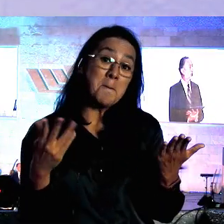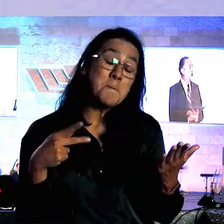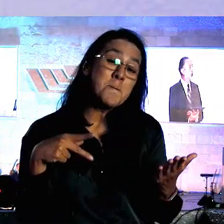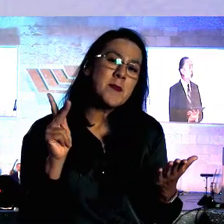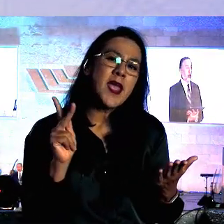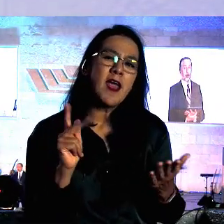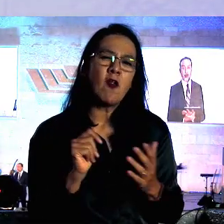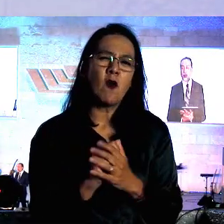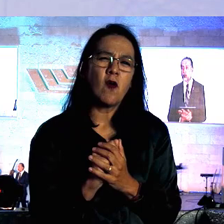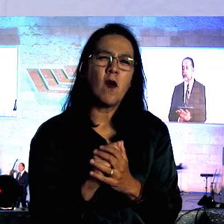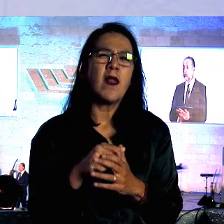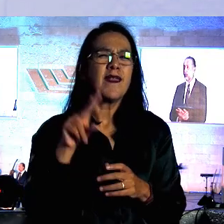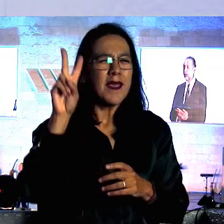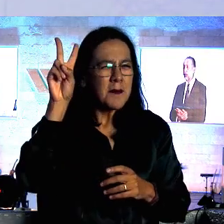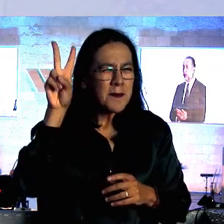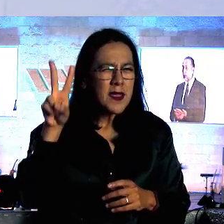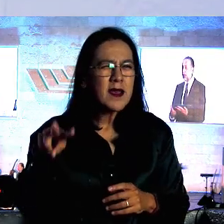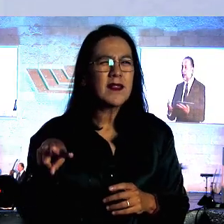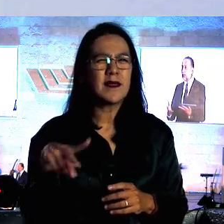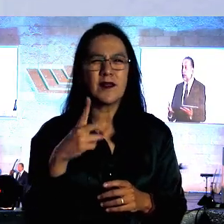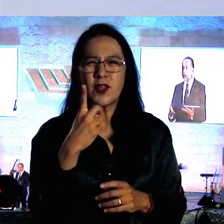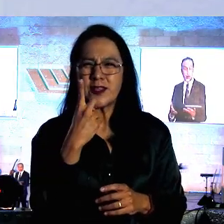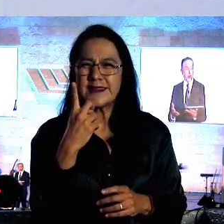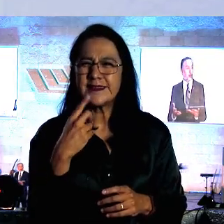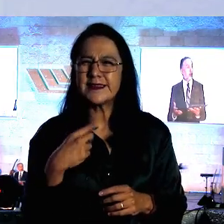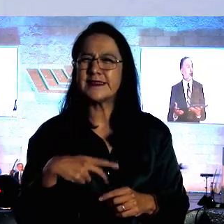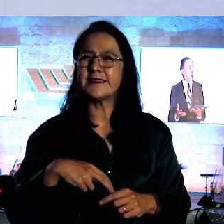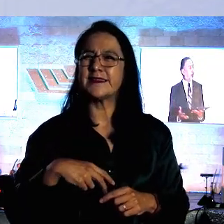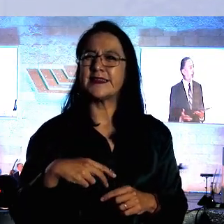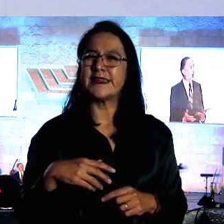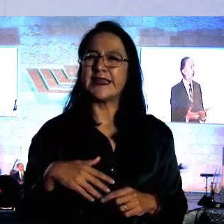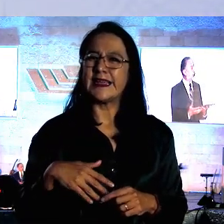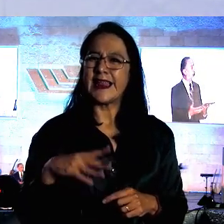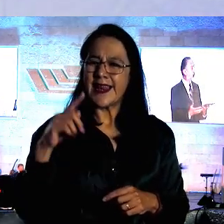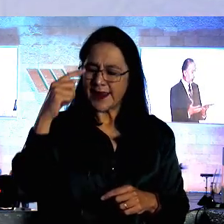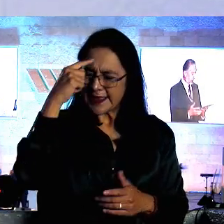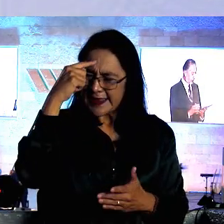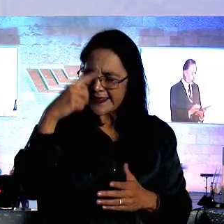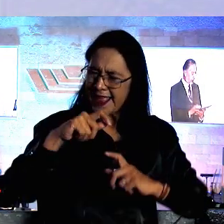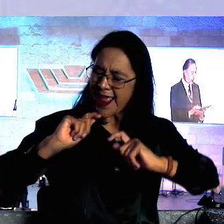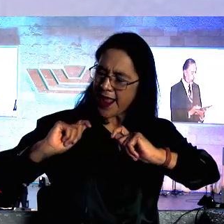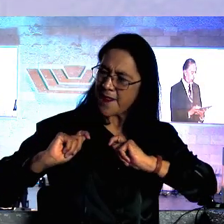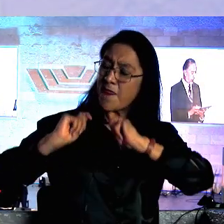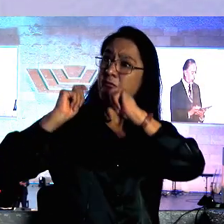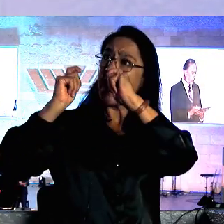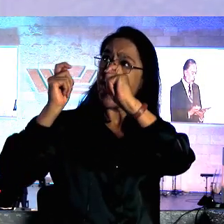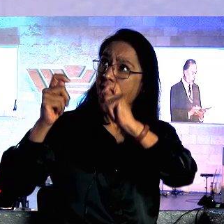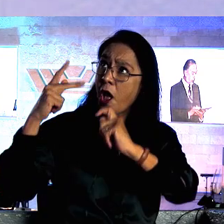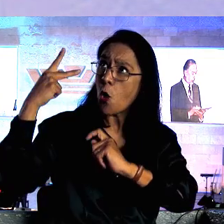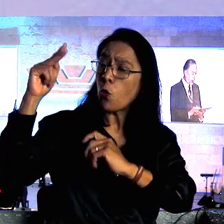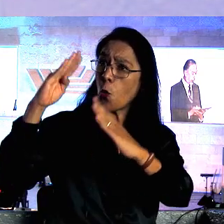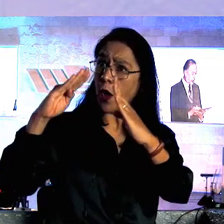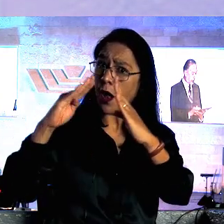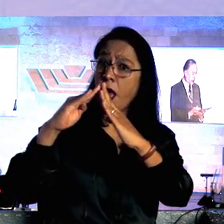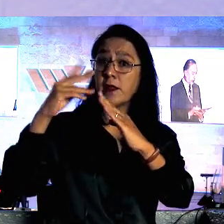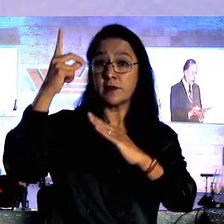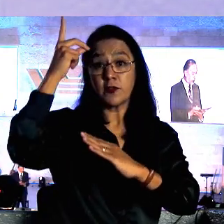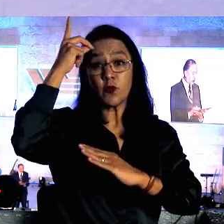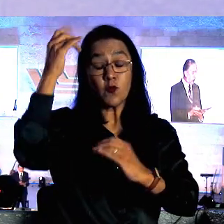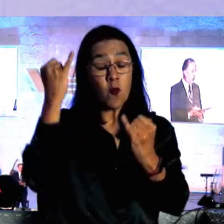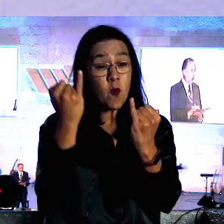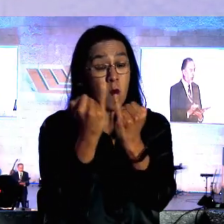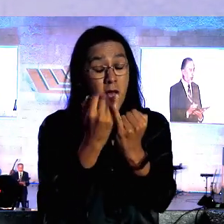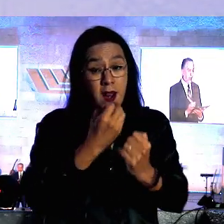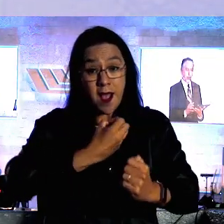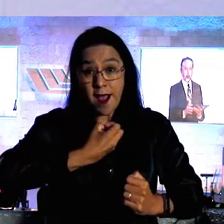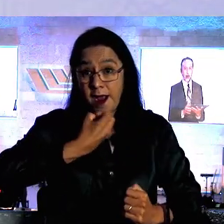o lo decimos porque realmente le hemos consagrado nuestra casa a Dios como una casa de oración Señor